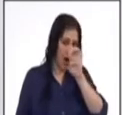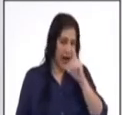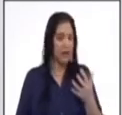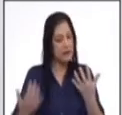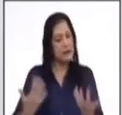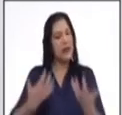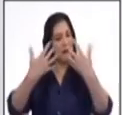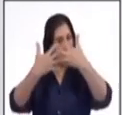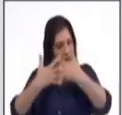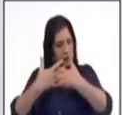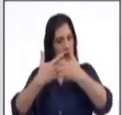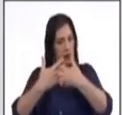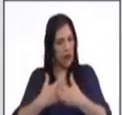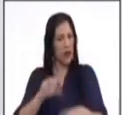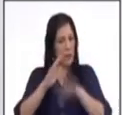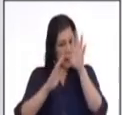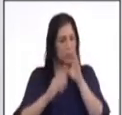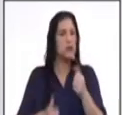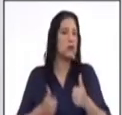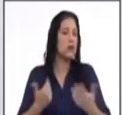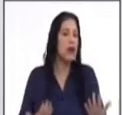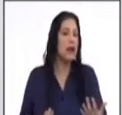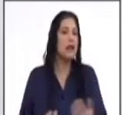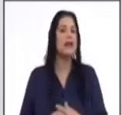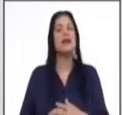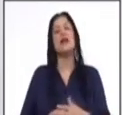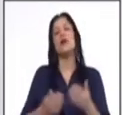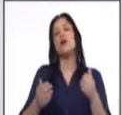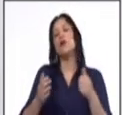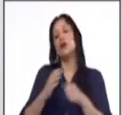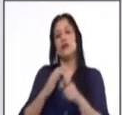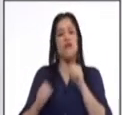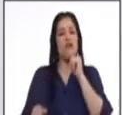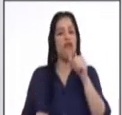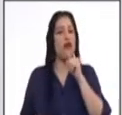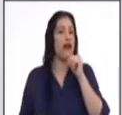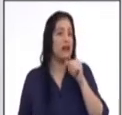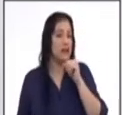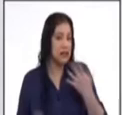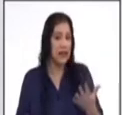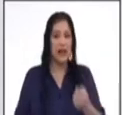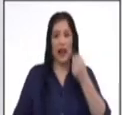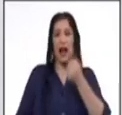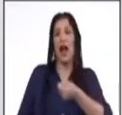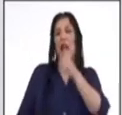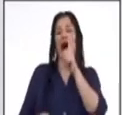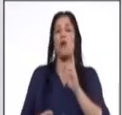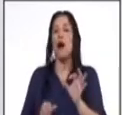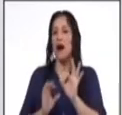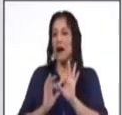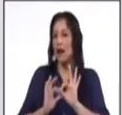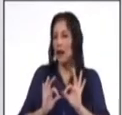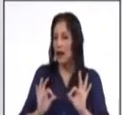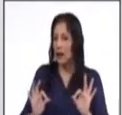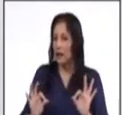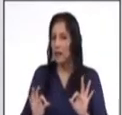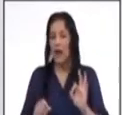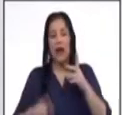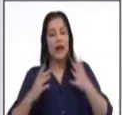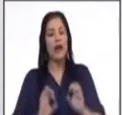está relacionado principalmente con un acceso insuficiente al agua salubre y a